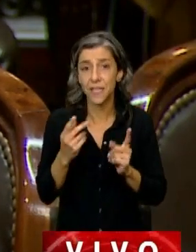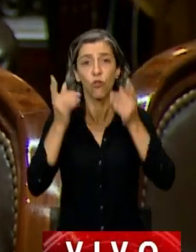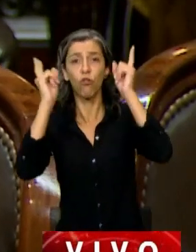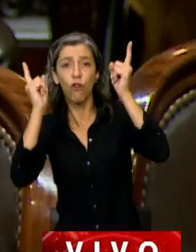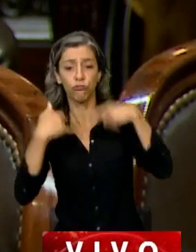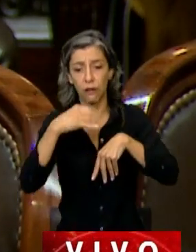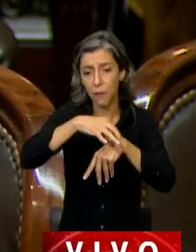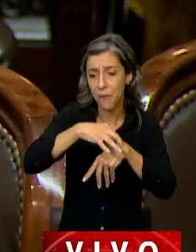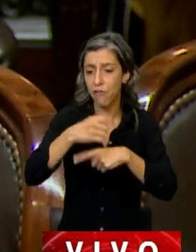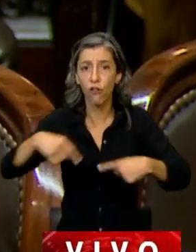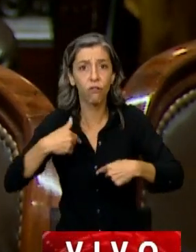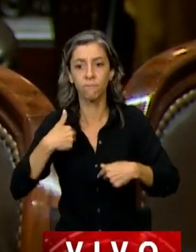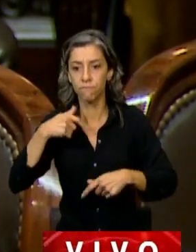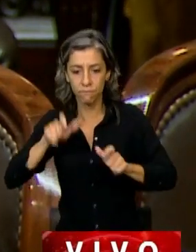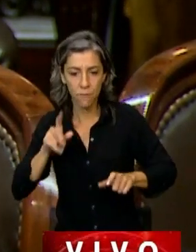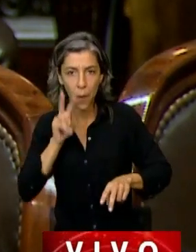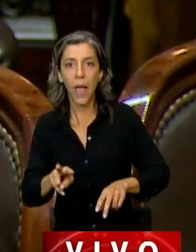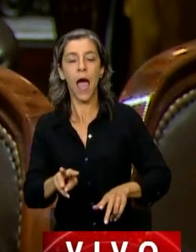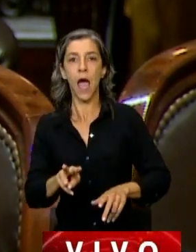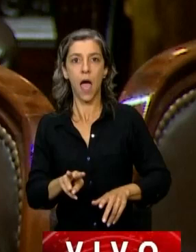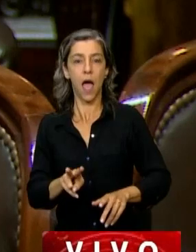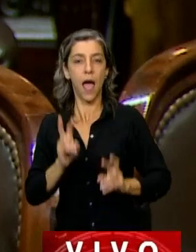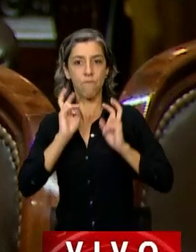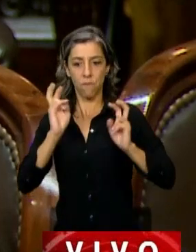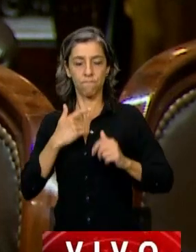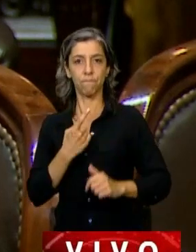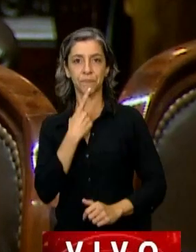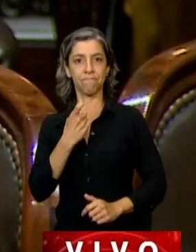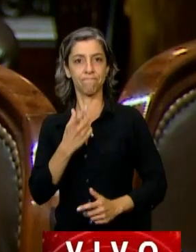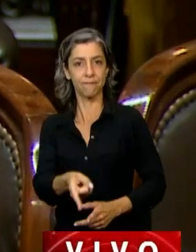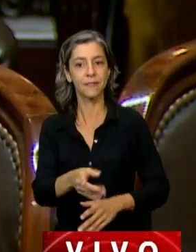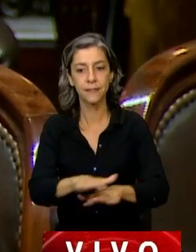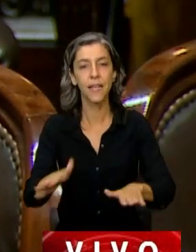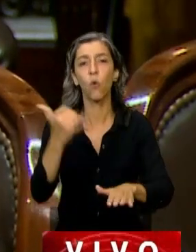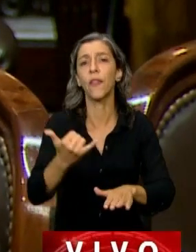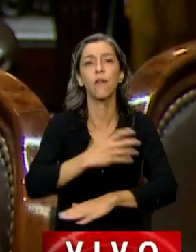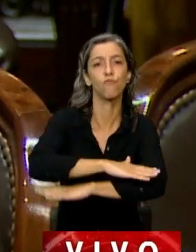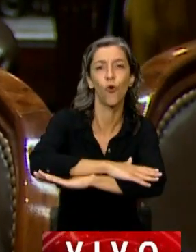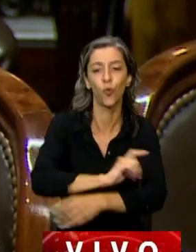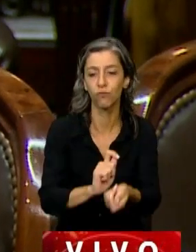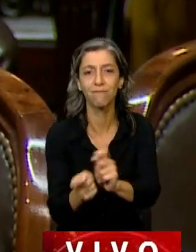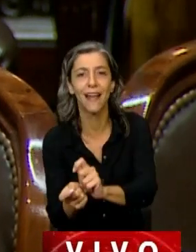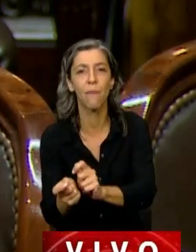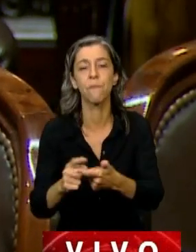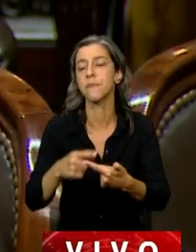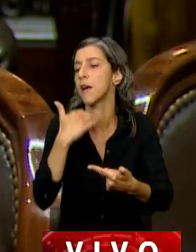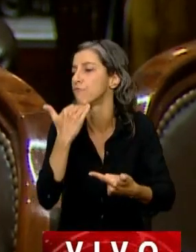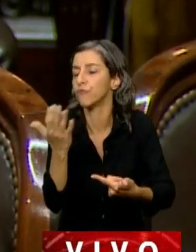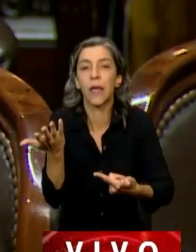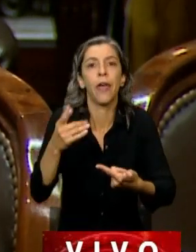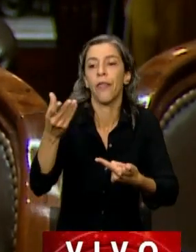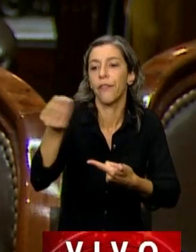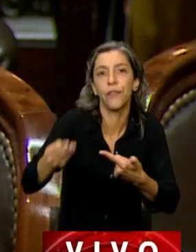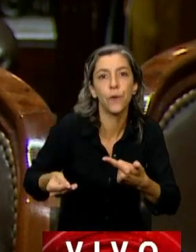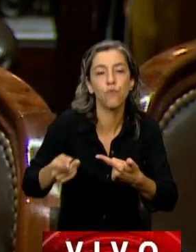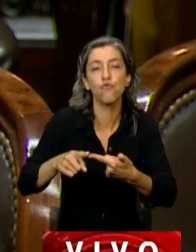educación, puedan alertar sobre estos casos. Pensemos en los cambios de comportamiento, pensemos en los dibujos